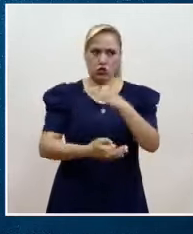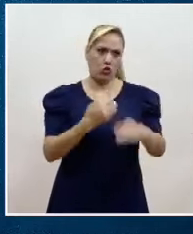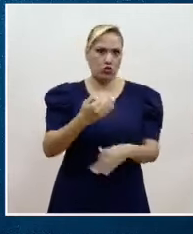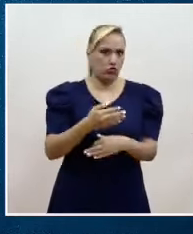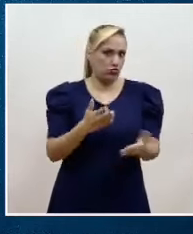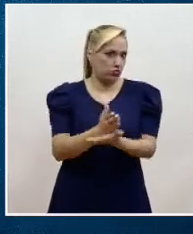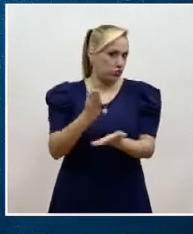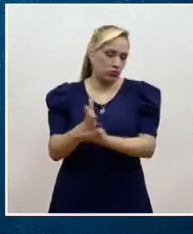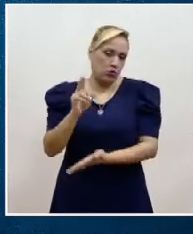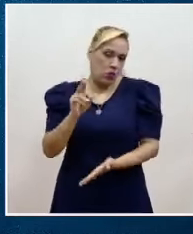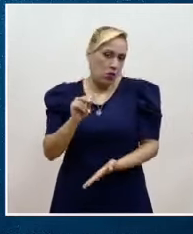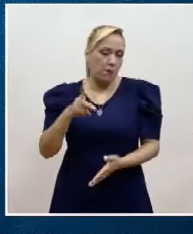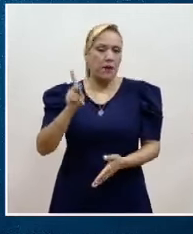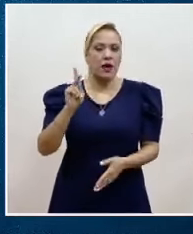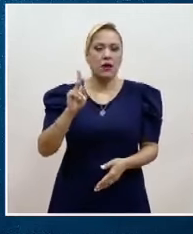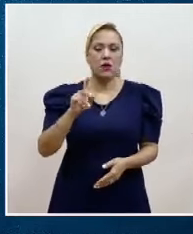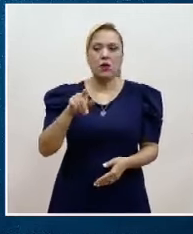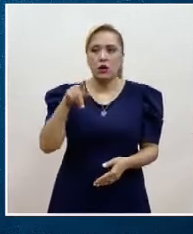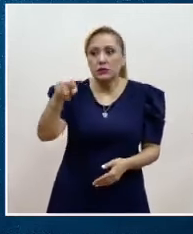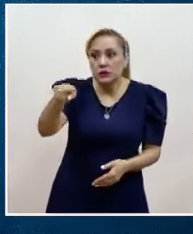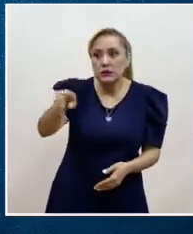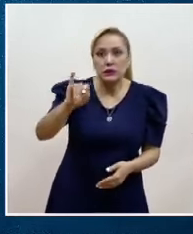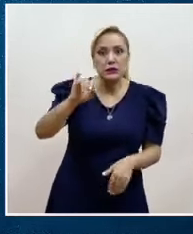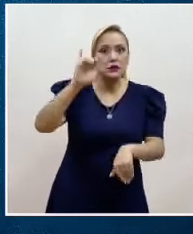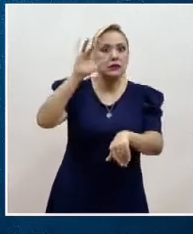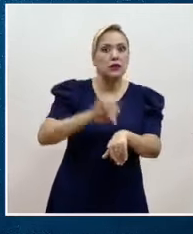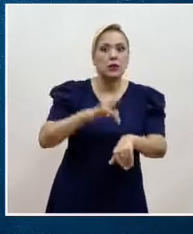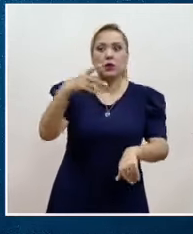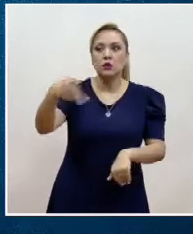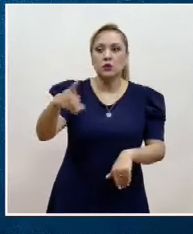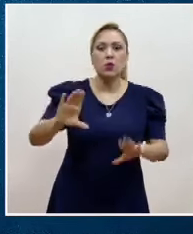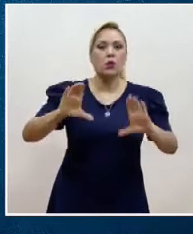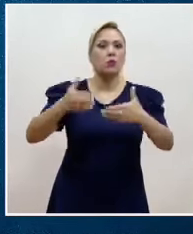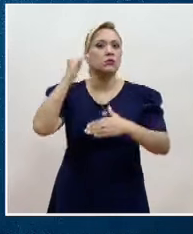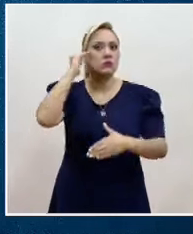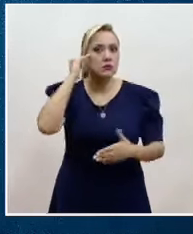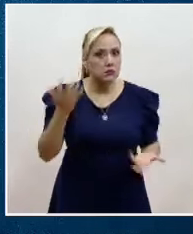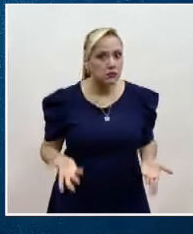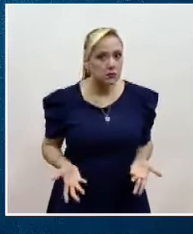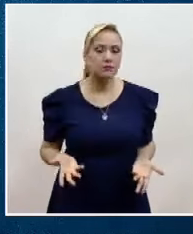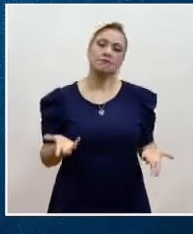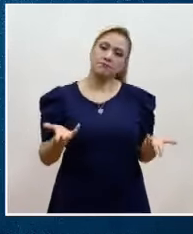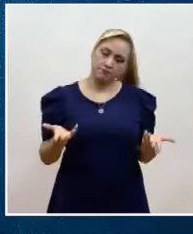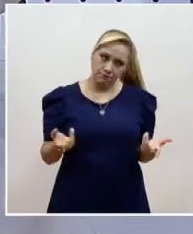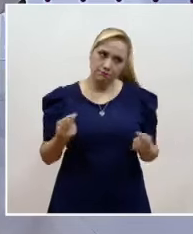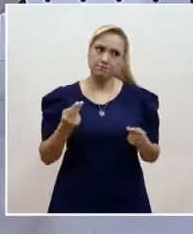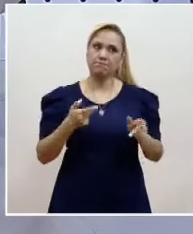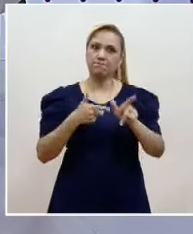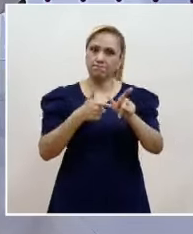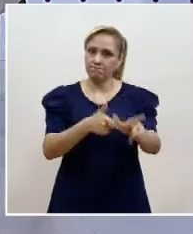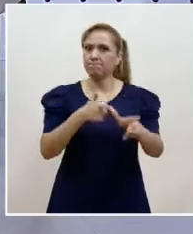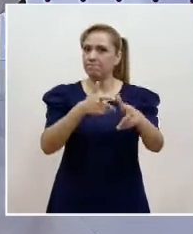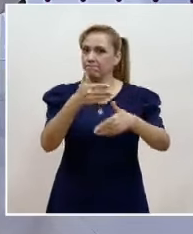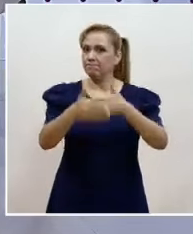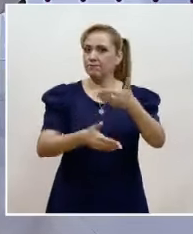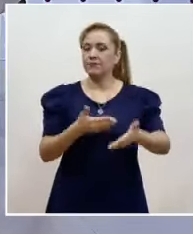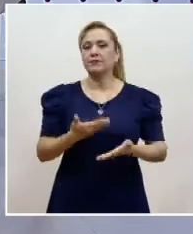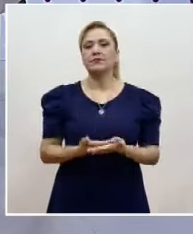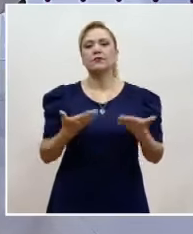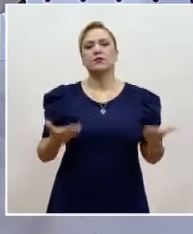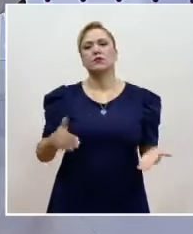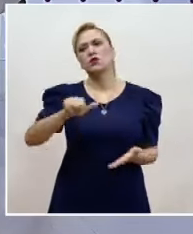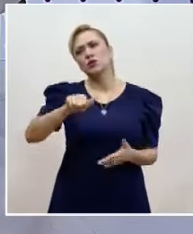pero tales de procesos que involucran temas de interés público. Creo que es un gran tema a seguir trabajando. Bueno, también,